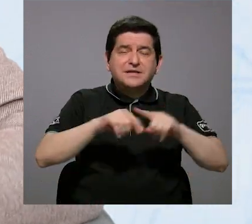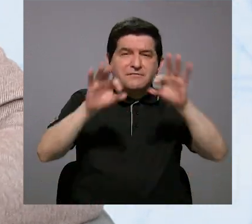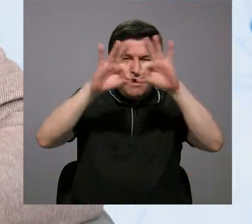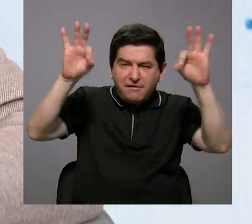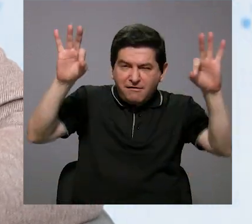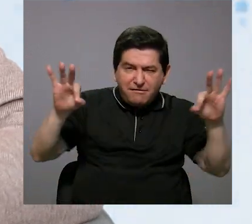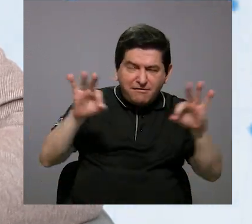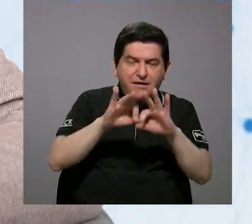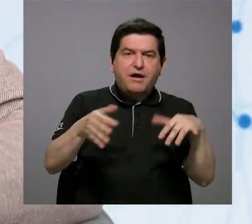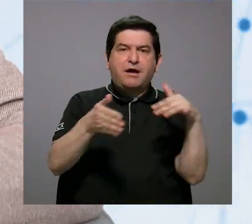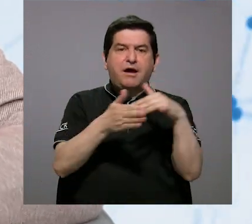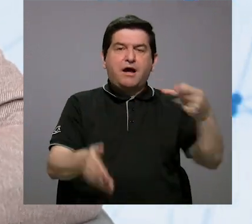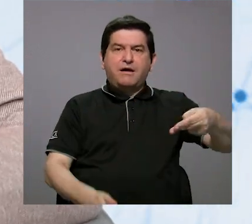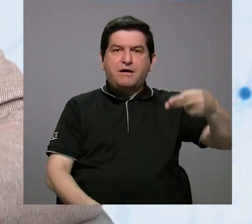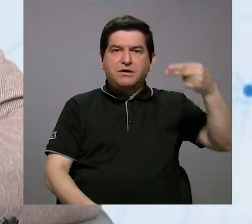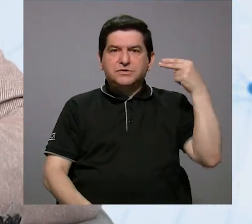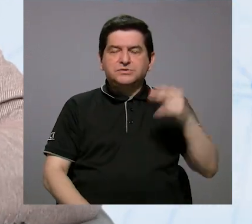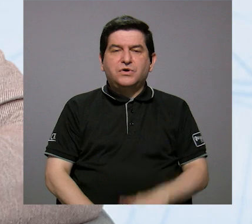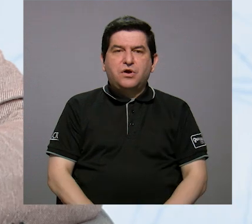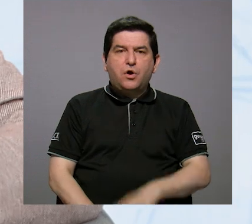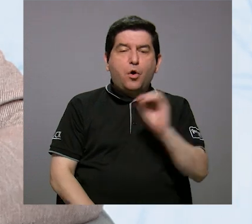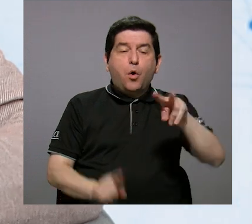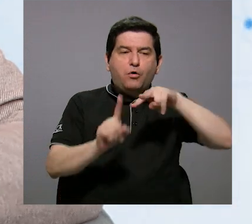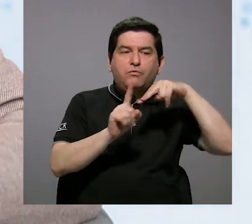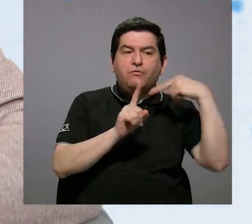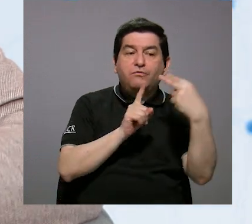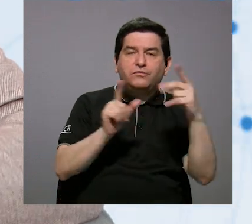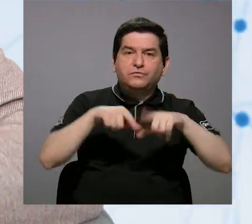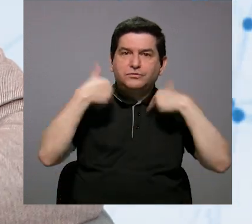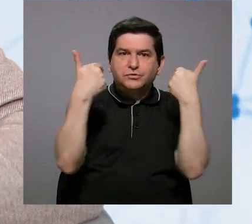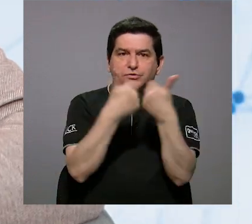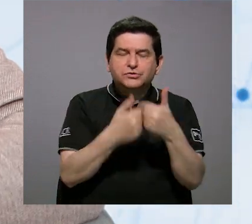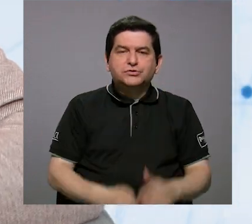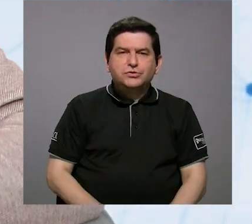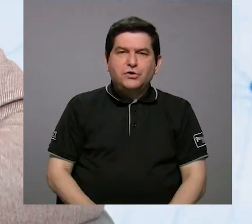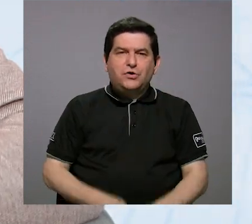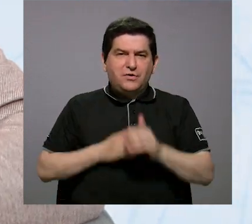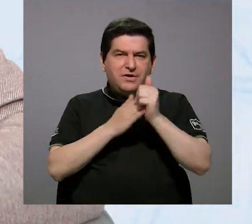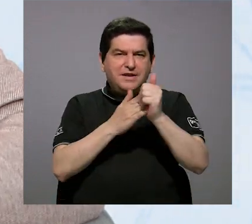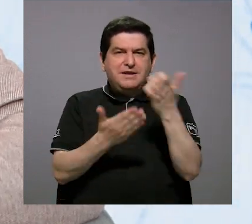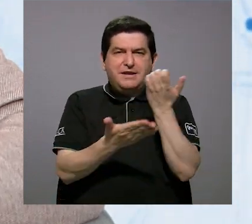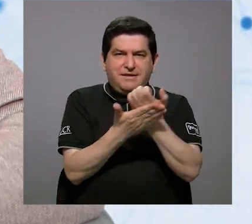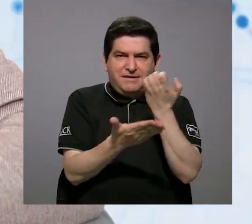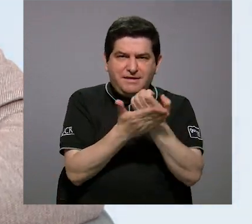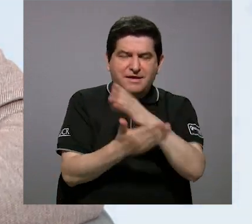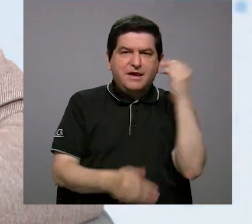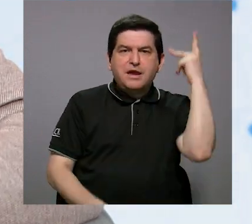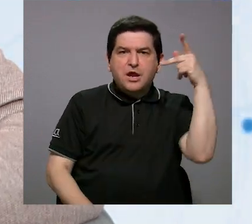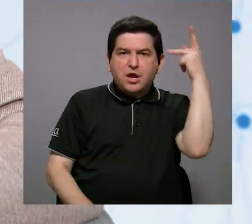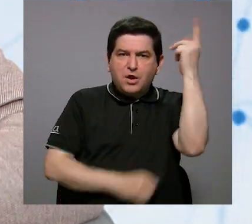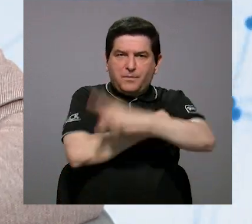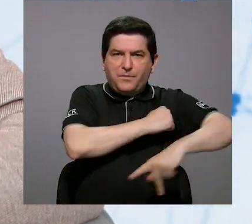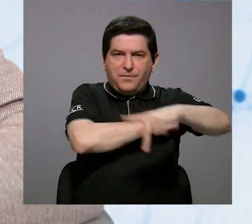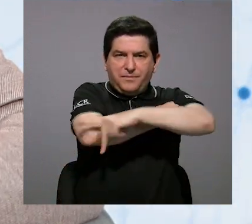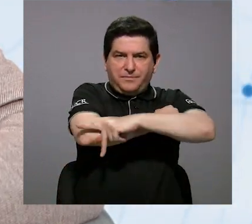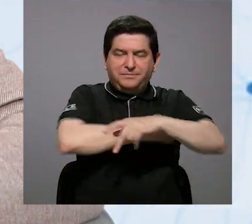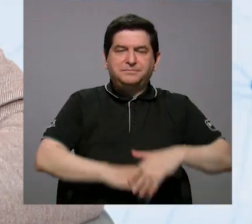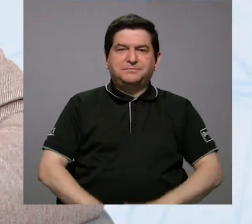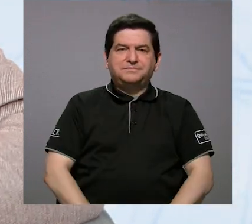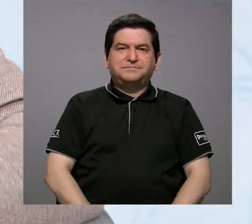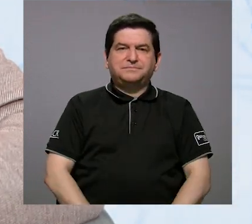imágenes nos permiten estudiar una parte de la historia o la visión de algunos grupos que han dirigido la economía y la política del